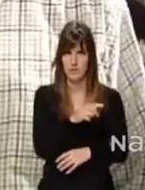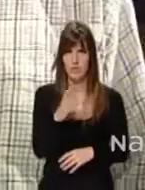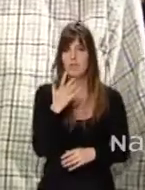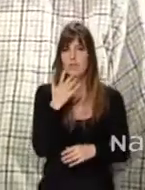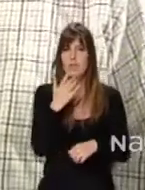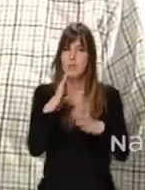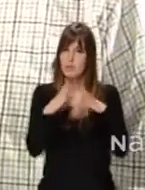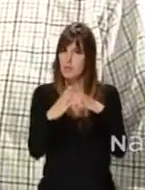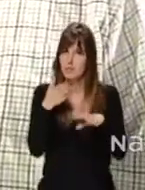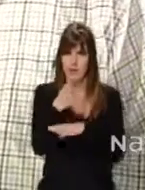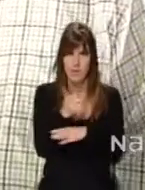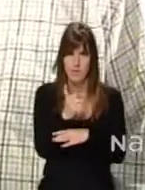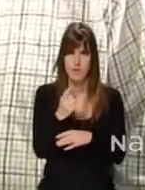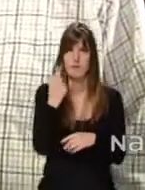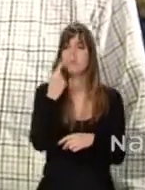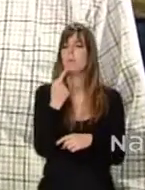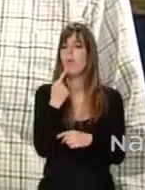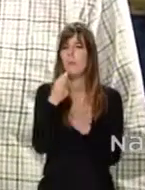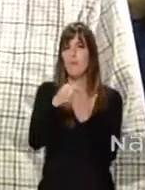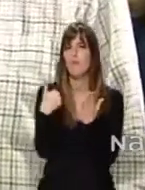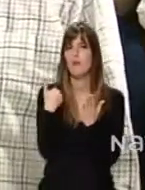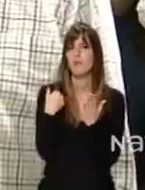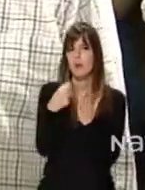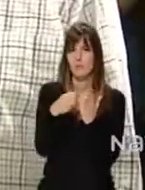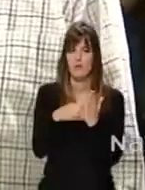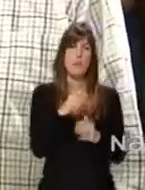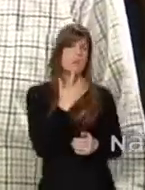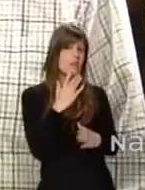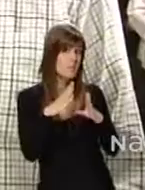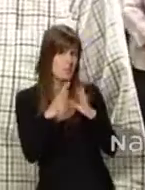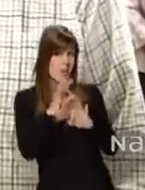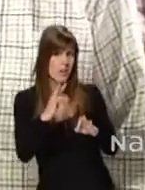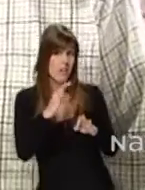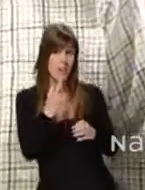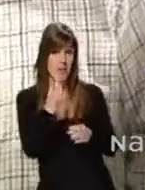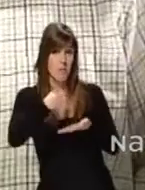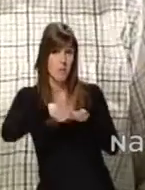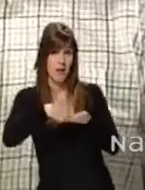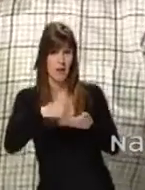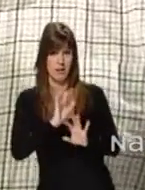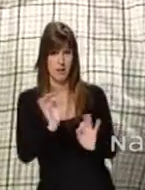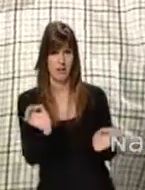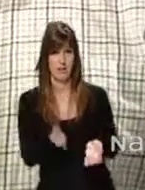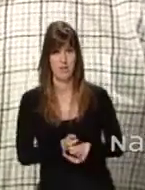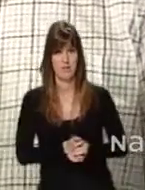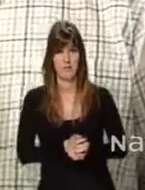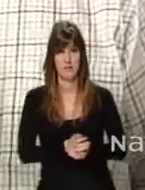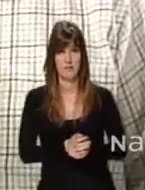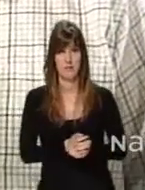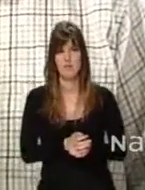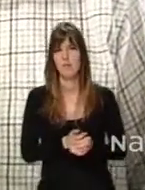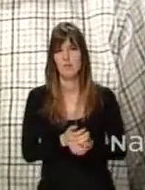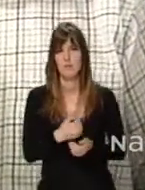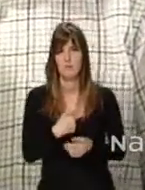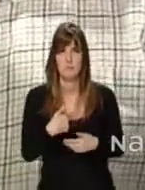ibas a misa, ¿te apuntaban? Bueno, es que no te daban ni la paga. No, ¿eh? Claro. Y a lo mejor sin